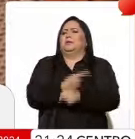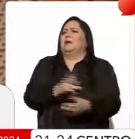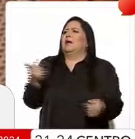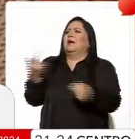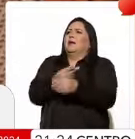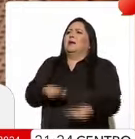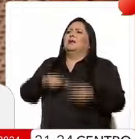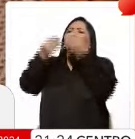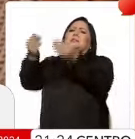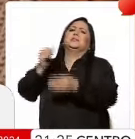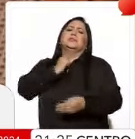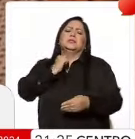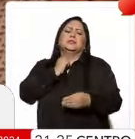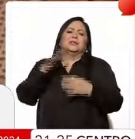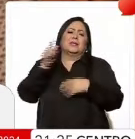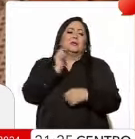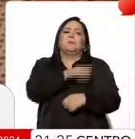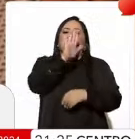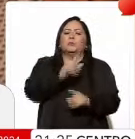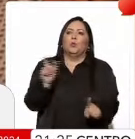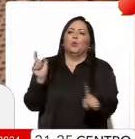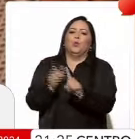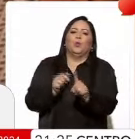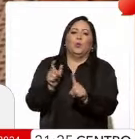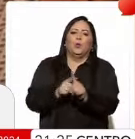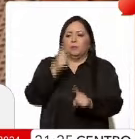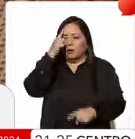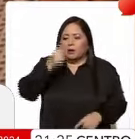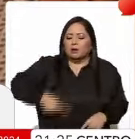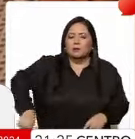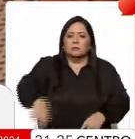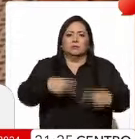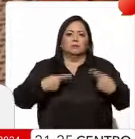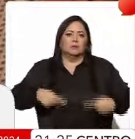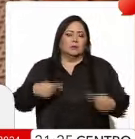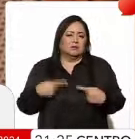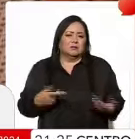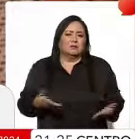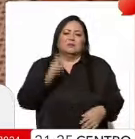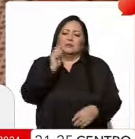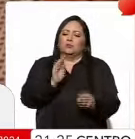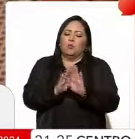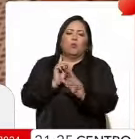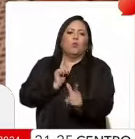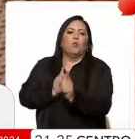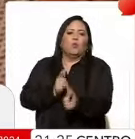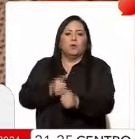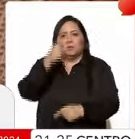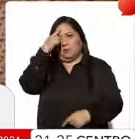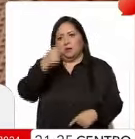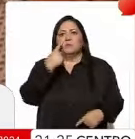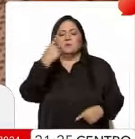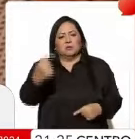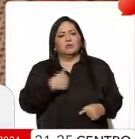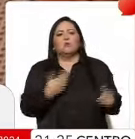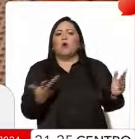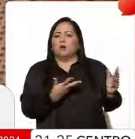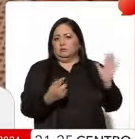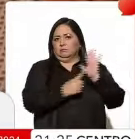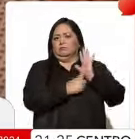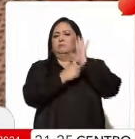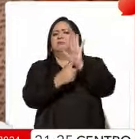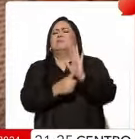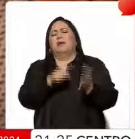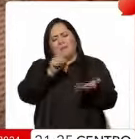discutiendo otra en el Senado es una burla a los ciudadanos de este país, es una burla para decir yo hice una